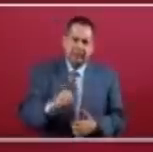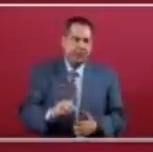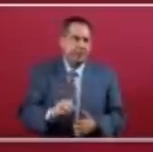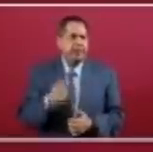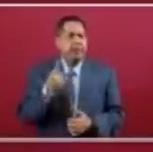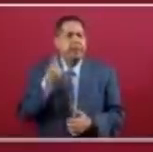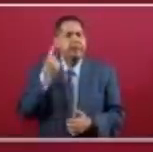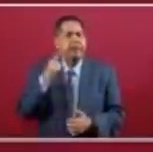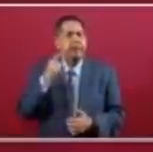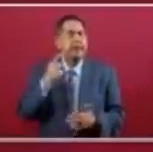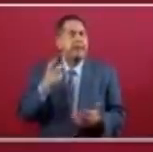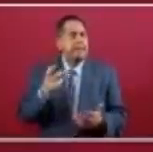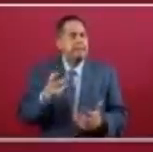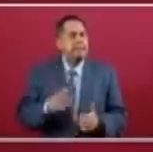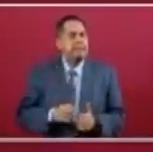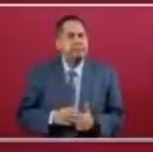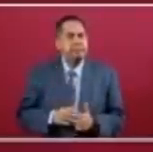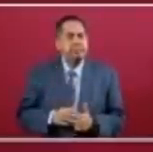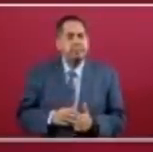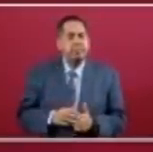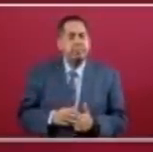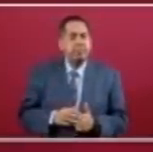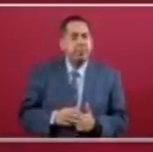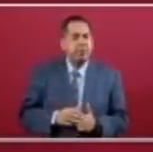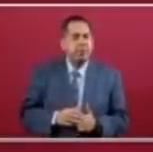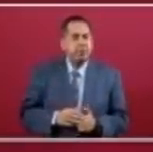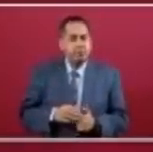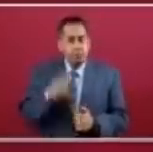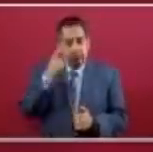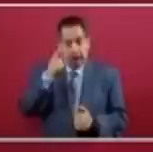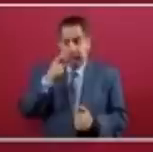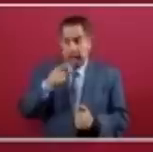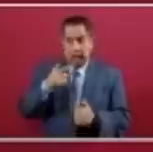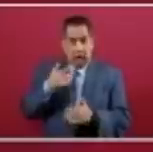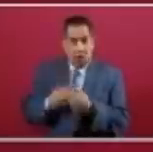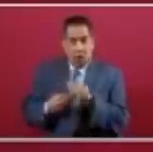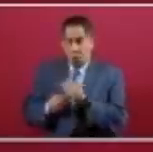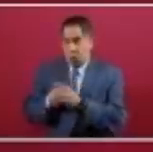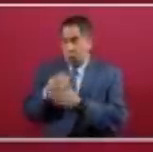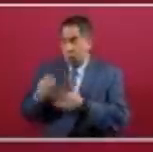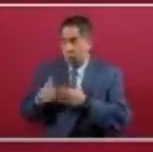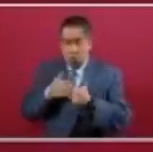para que con la modernización